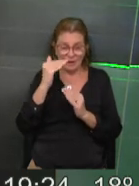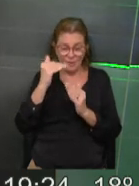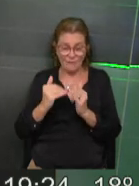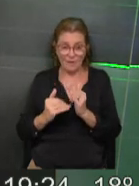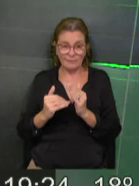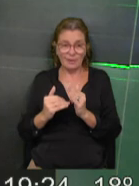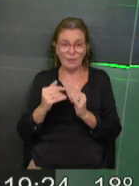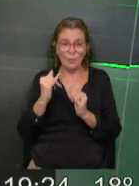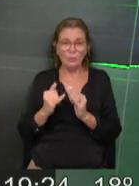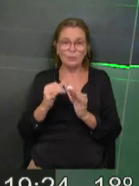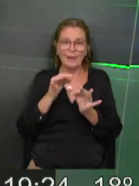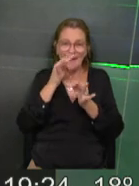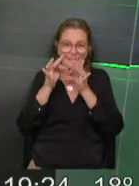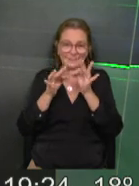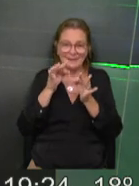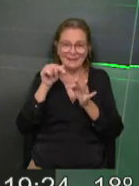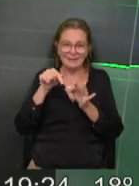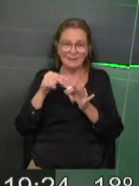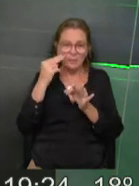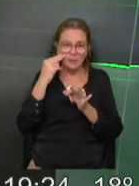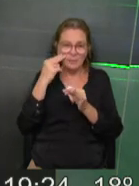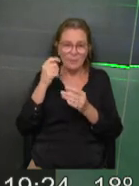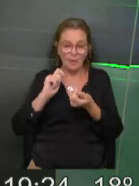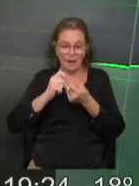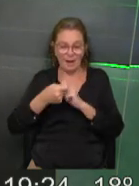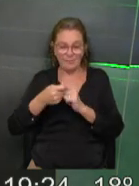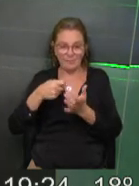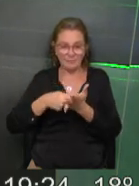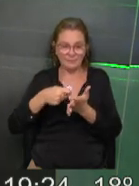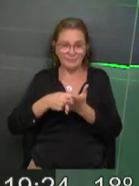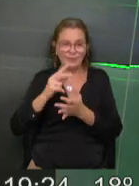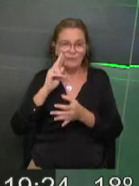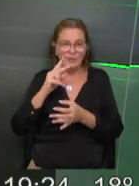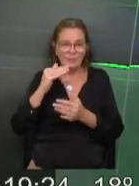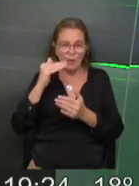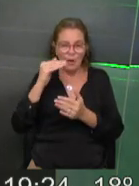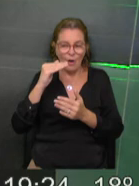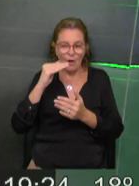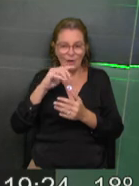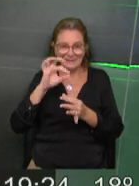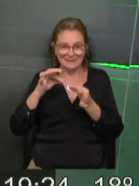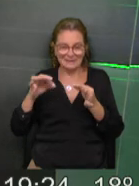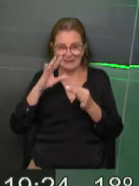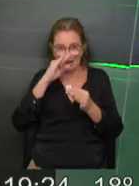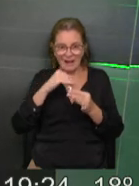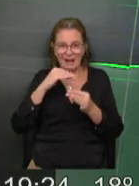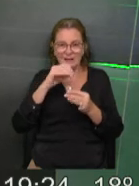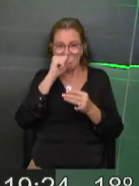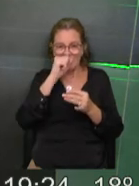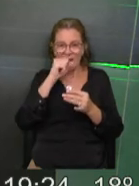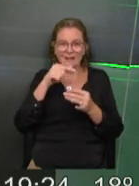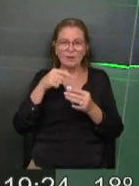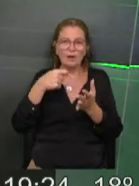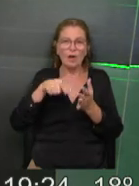inflación que justamente se explica que se debe por el efecto del tipo de cambio. Justamente claro. Acá es lo que se ve en la naranja, fíjate cómo baja. Uh-huh. Y la otra, que lo que refleja es el precio